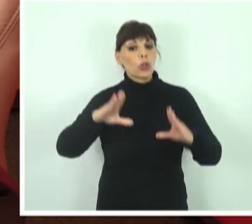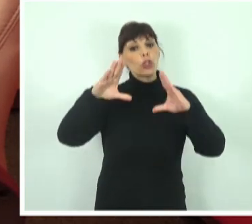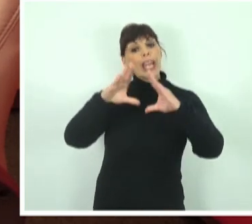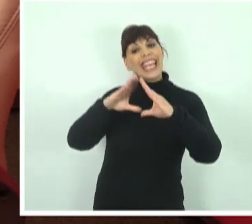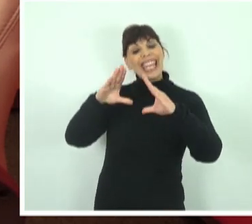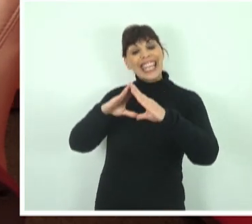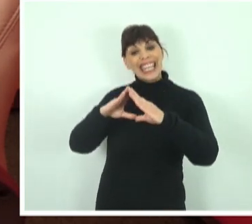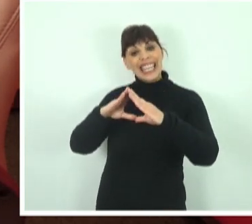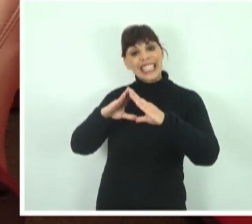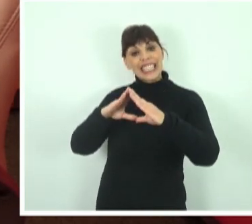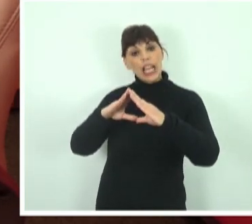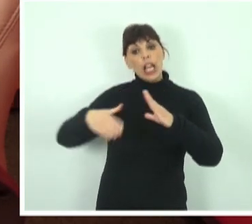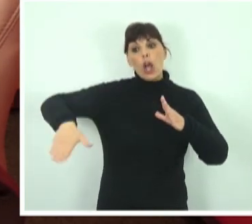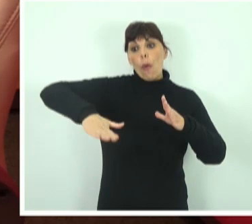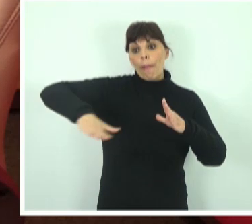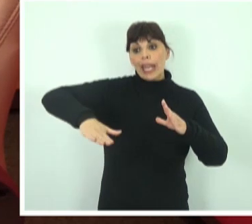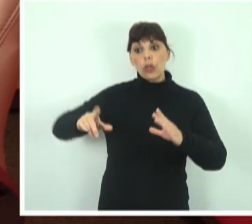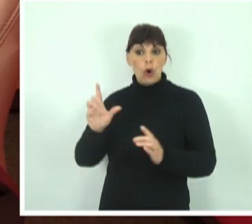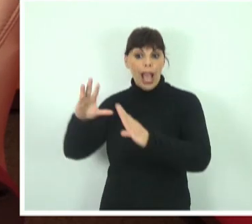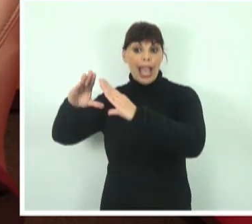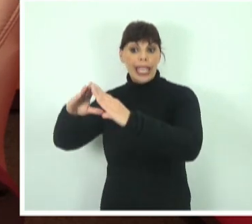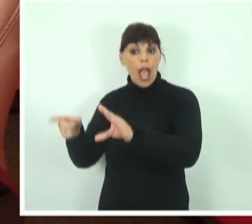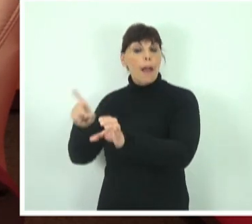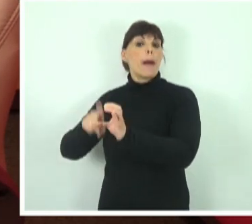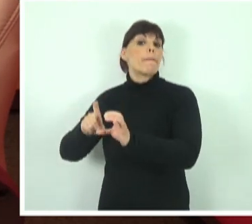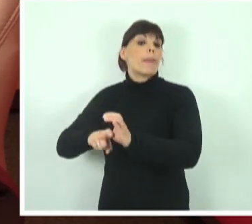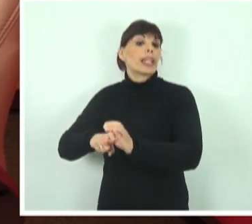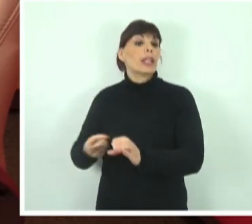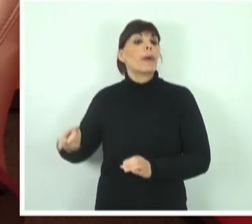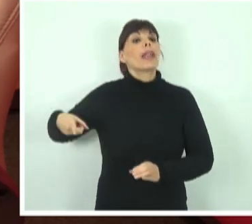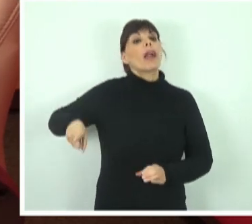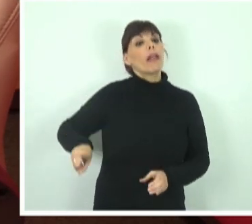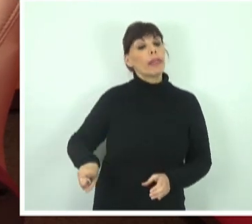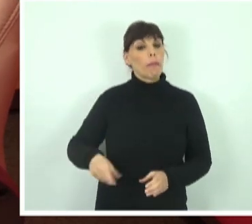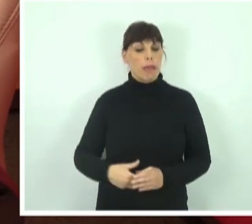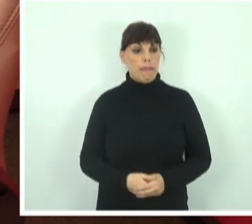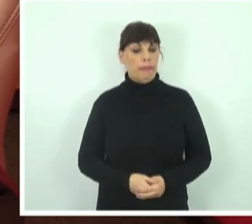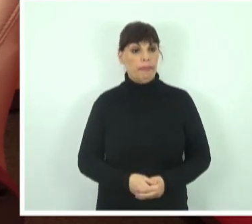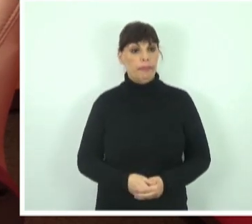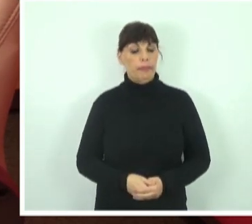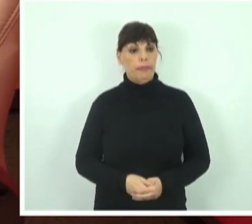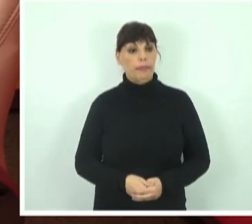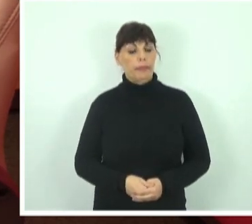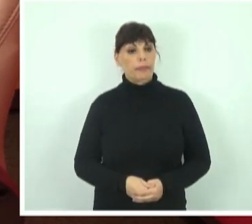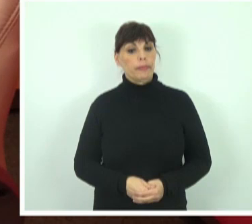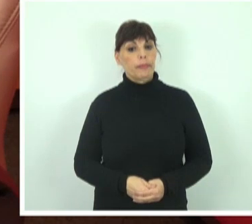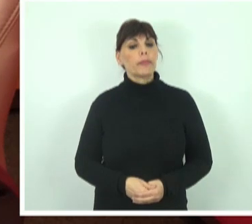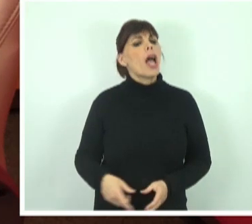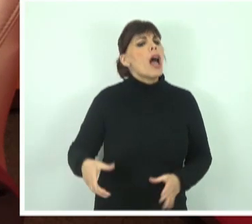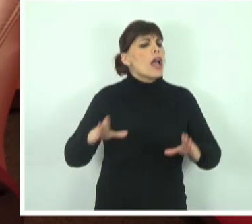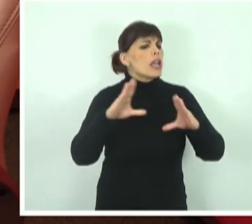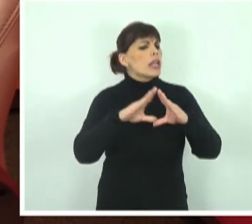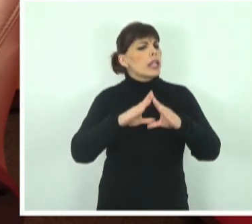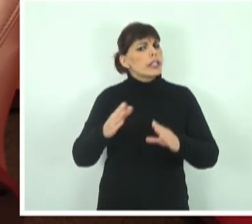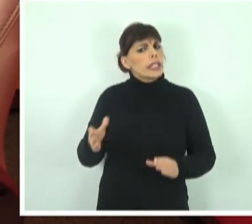iglesia local. ¿Por qué es necesario para nosotros cristianos la iglesia? ¿Por qué la iglesia